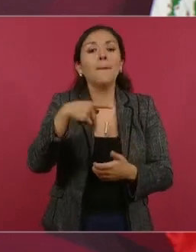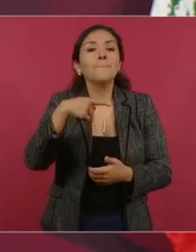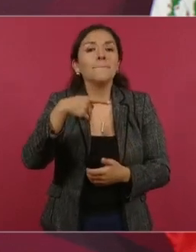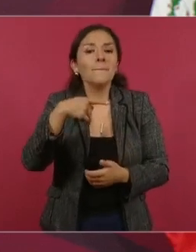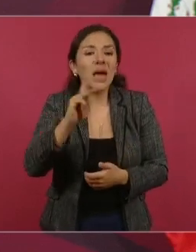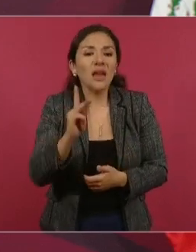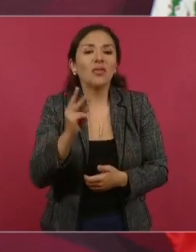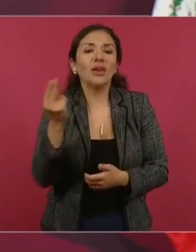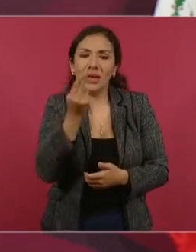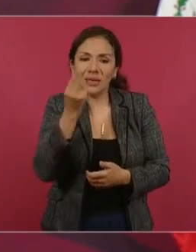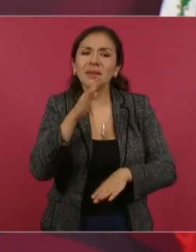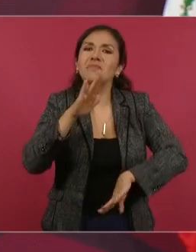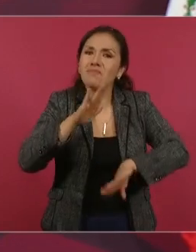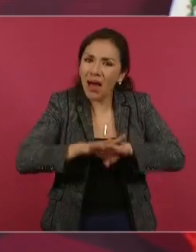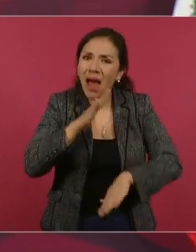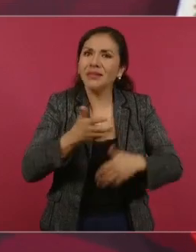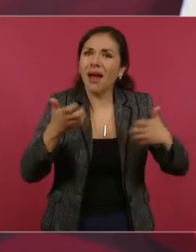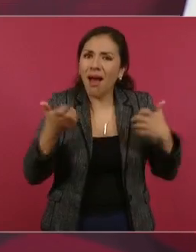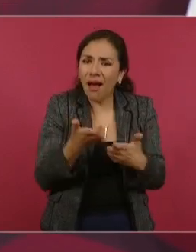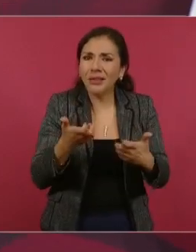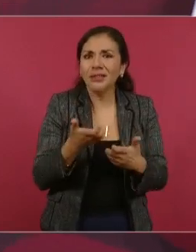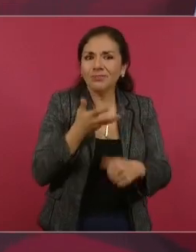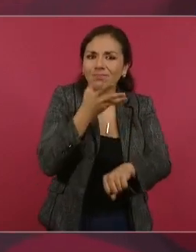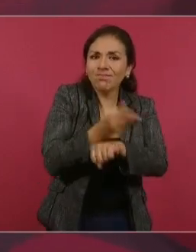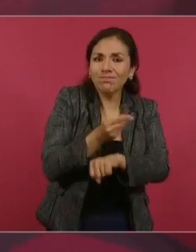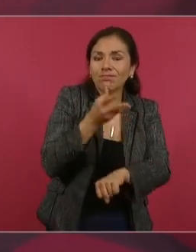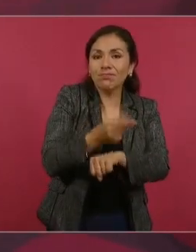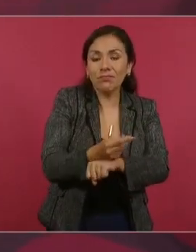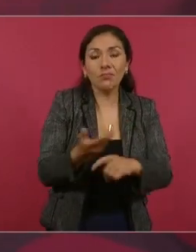pero que se apliquen más